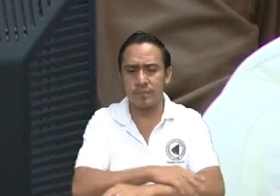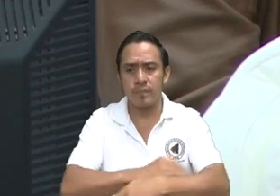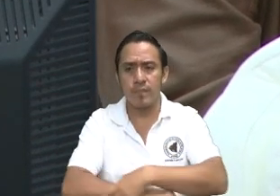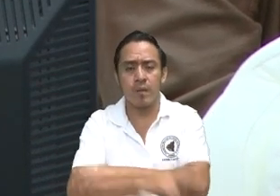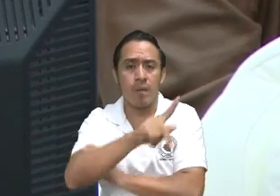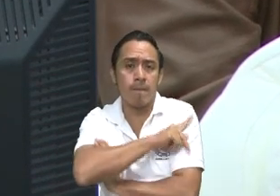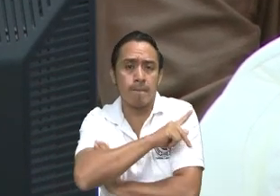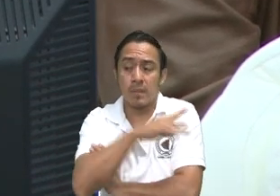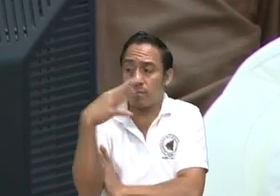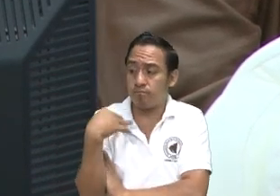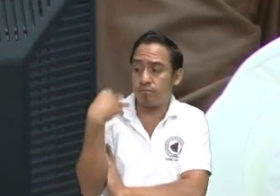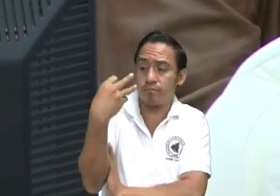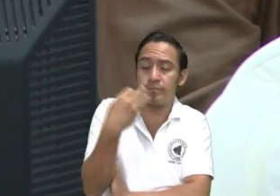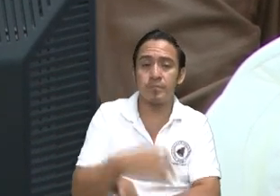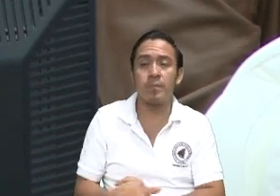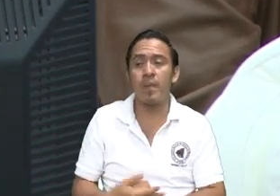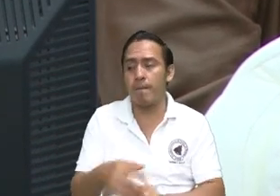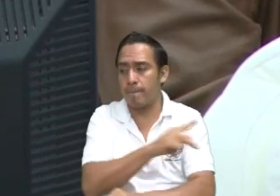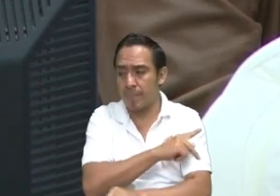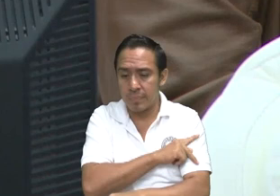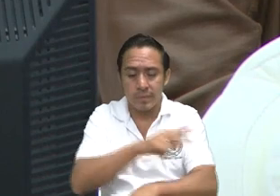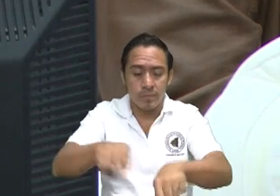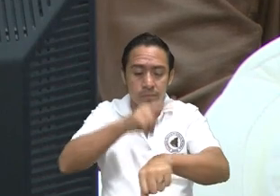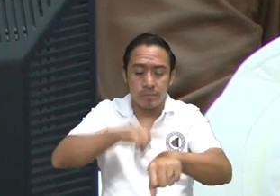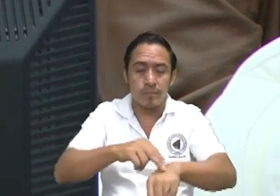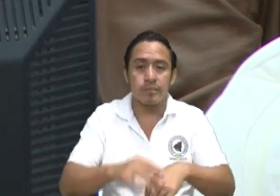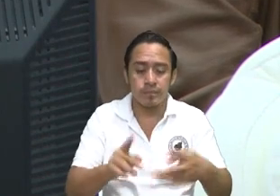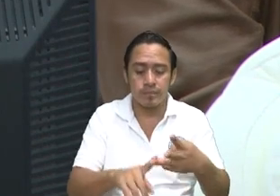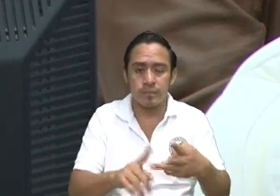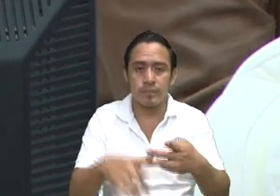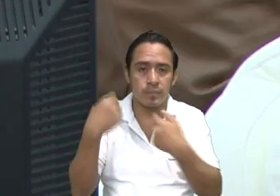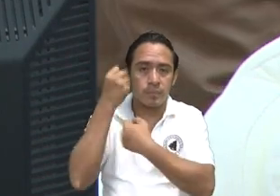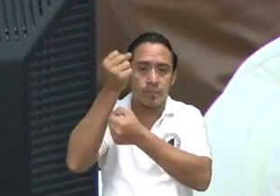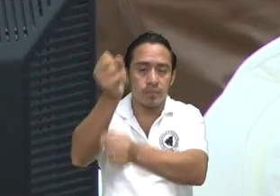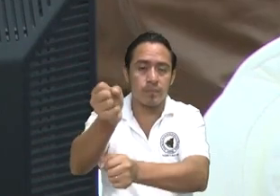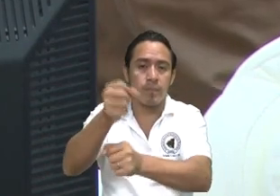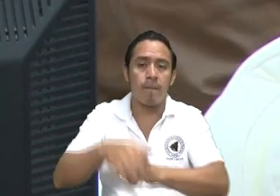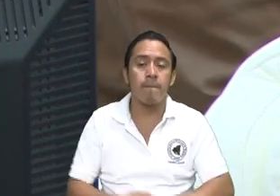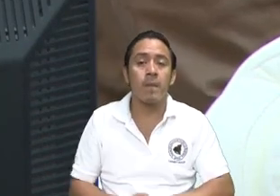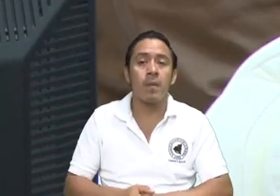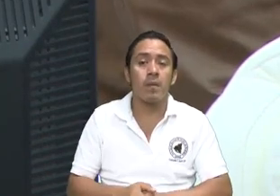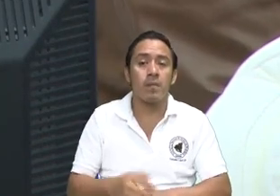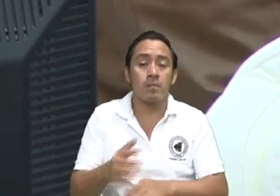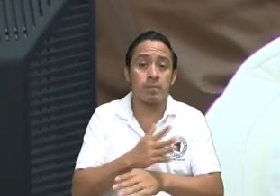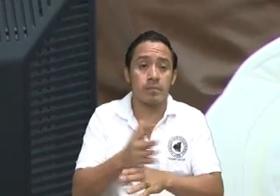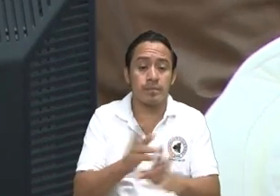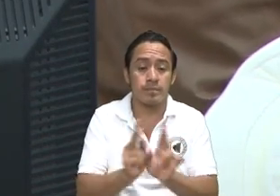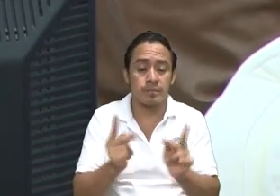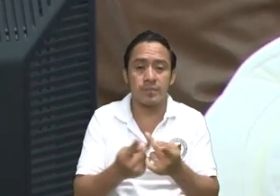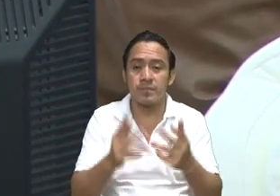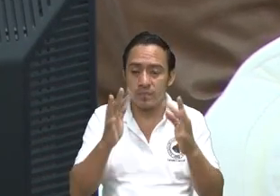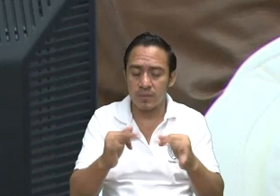policía voluntaria, a la Policía Nacional, a nuestro liderazgo en los pueblos. Se